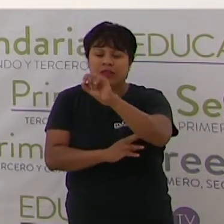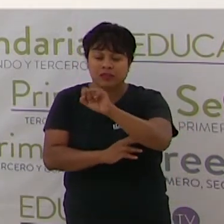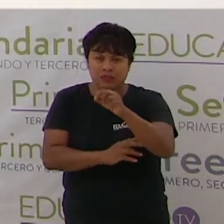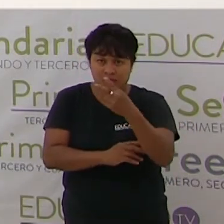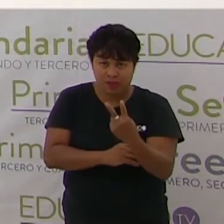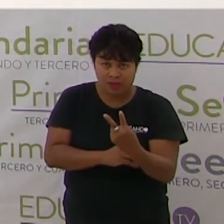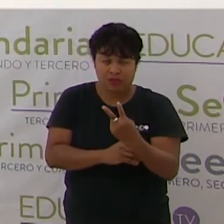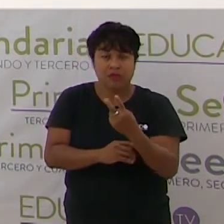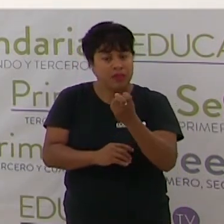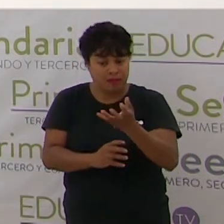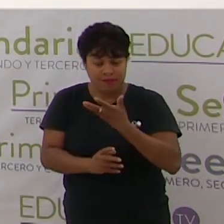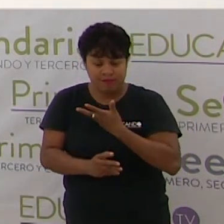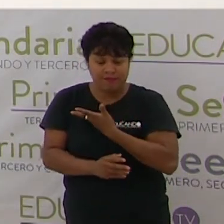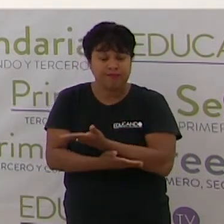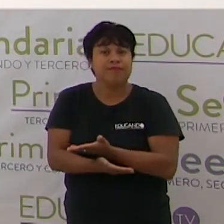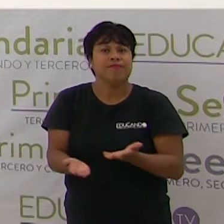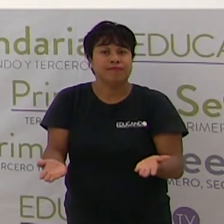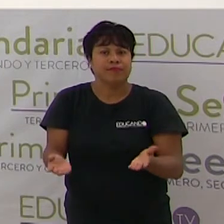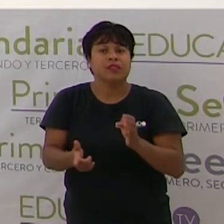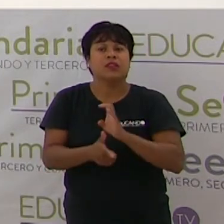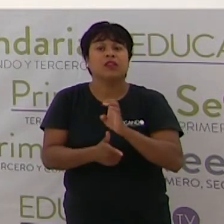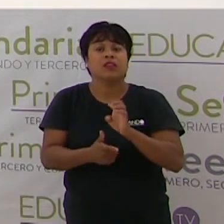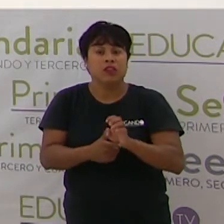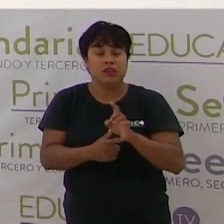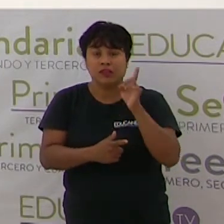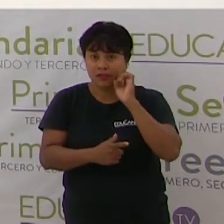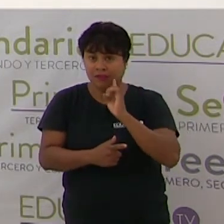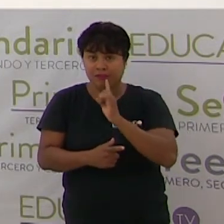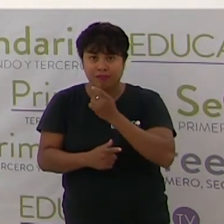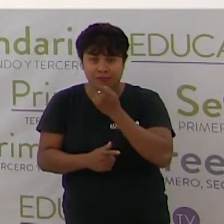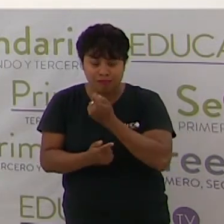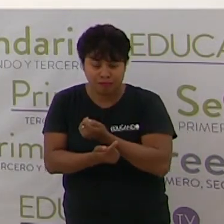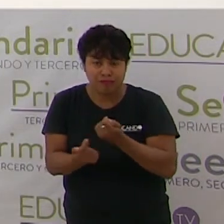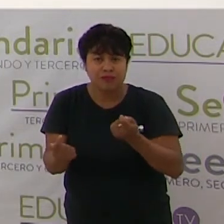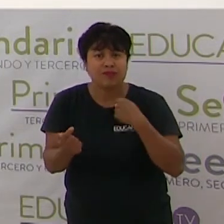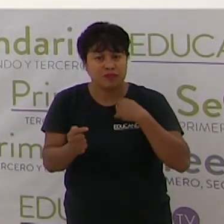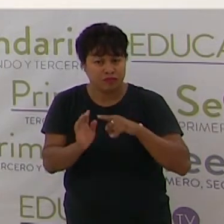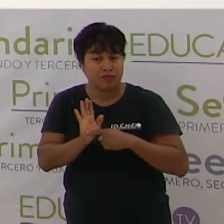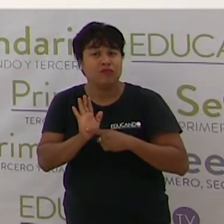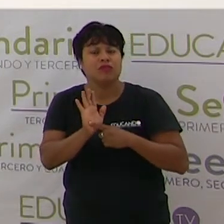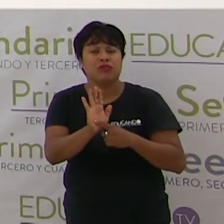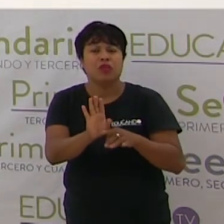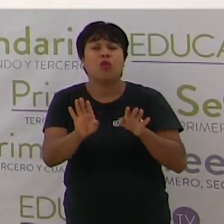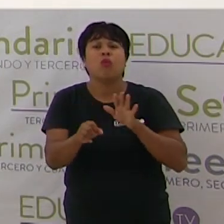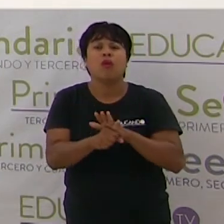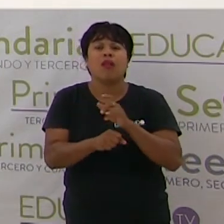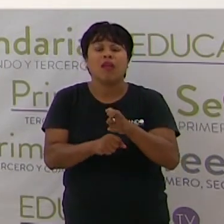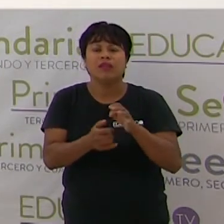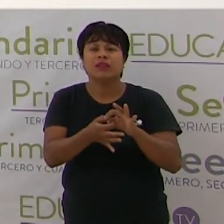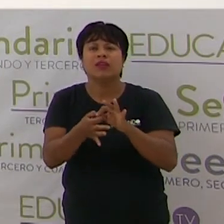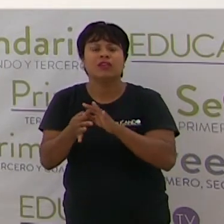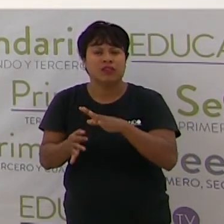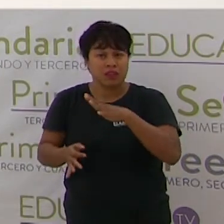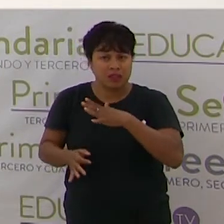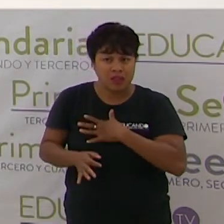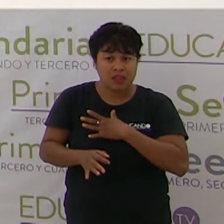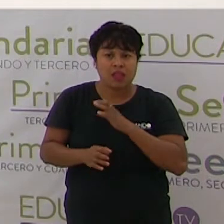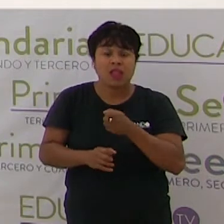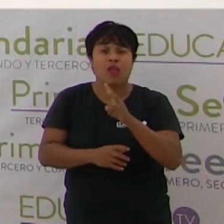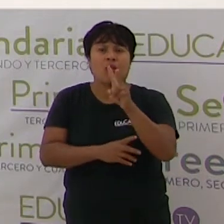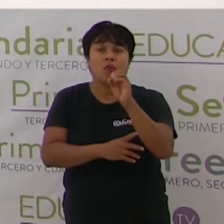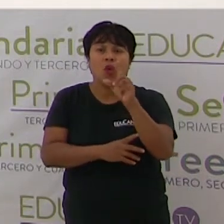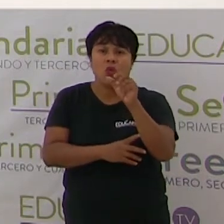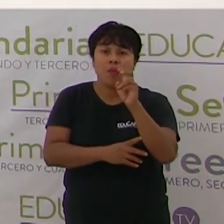los 3 medios. Entonces, niñas y niños, estamos representando gráficamente cuál es esa relación que existe entre el volumen